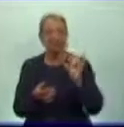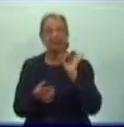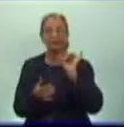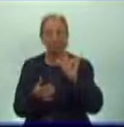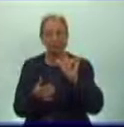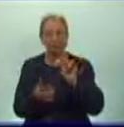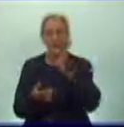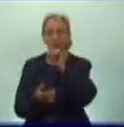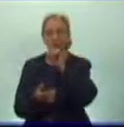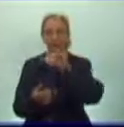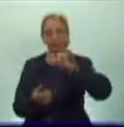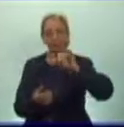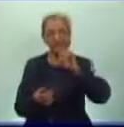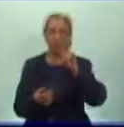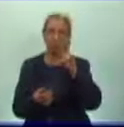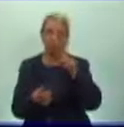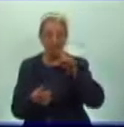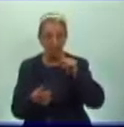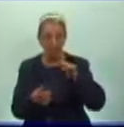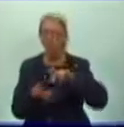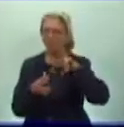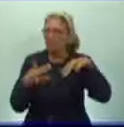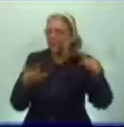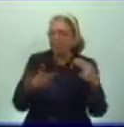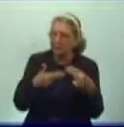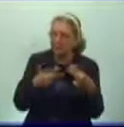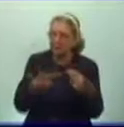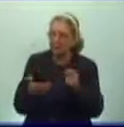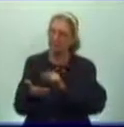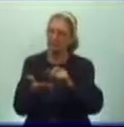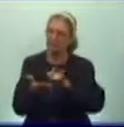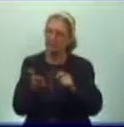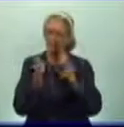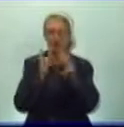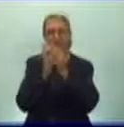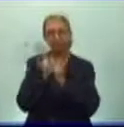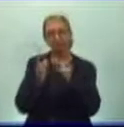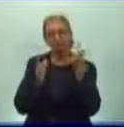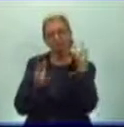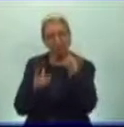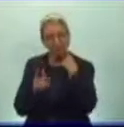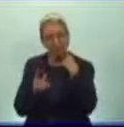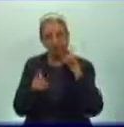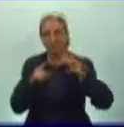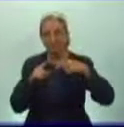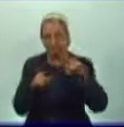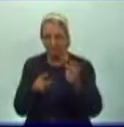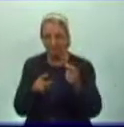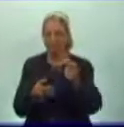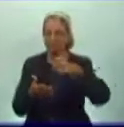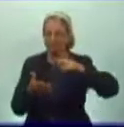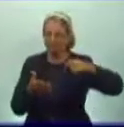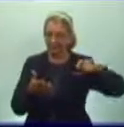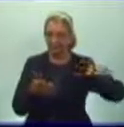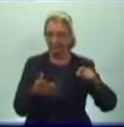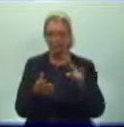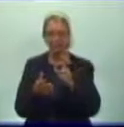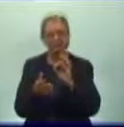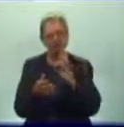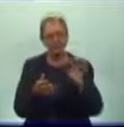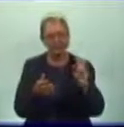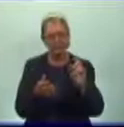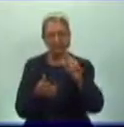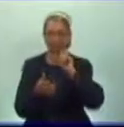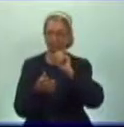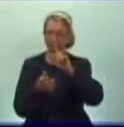esas actividades van a escribir los meses del año y van a trazar las letras mayúscula y minúscula.